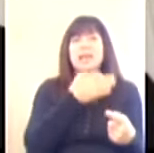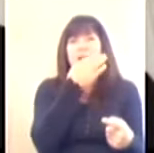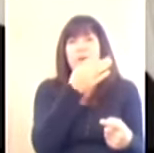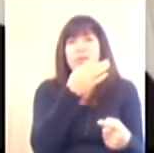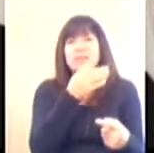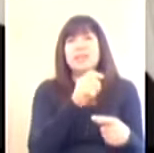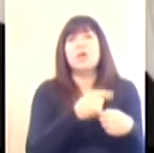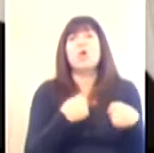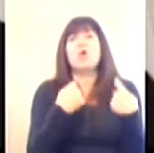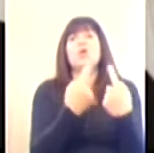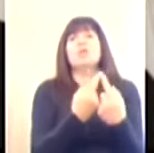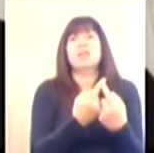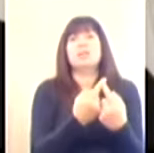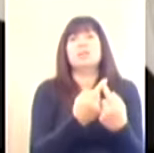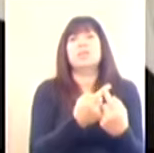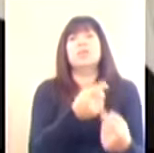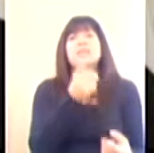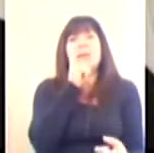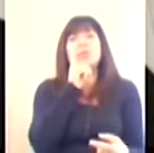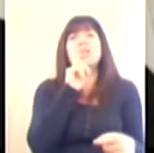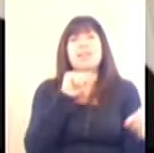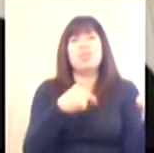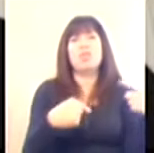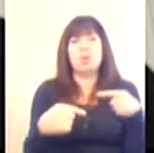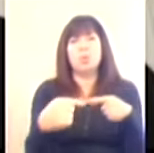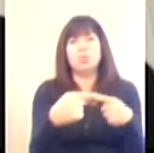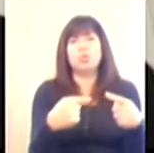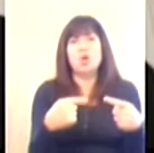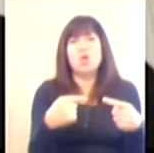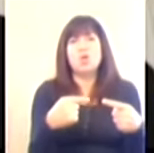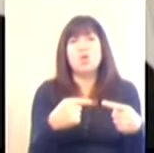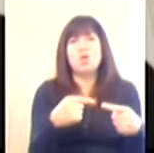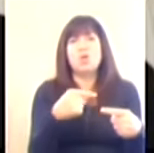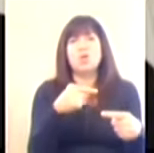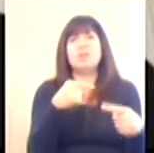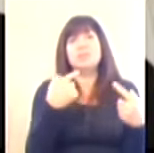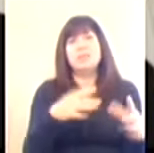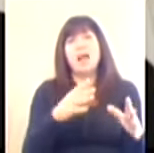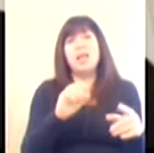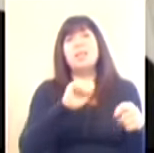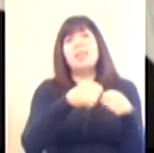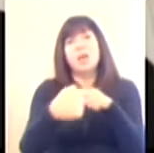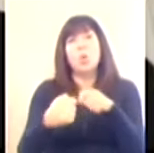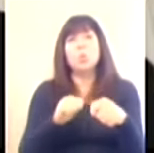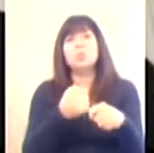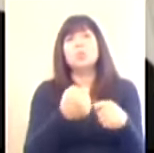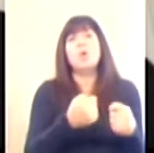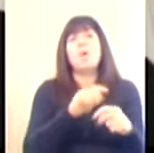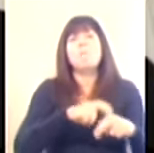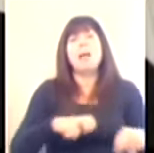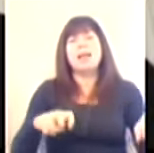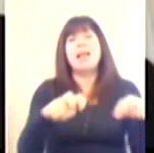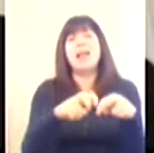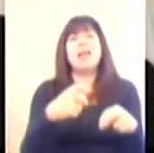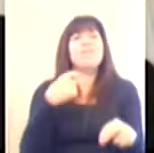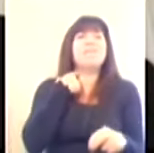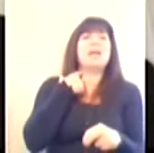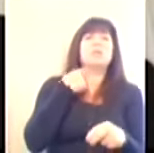al contexto en el que estamos teniendo esta discusión. Algo se discutió en el panel respecto a los efectos de la pandemia en la discusión de cambio